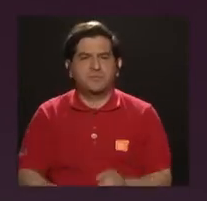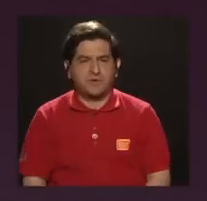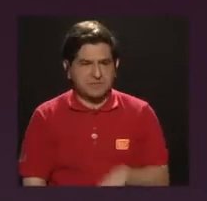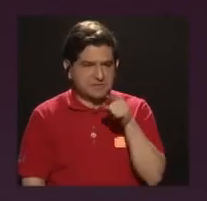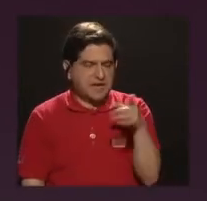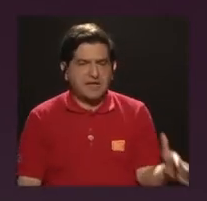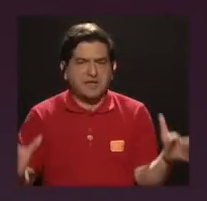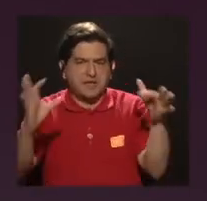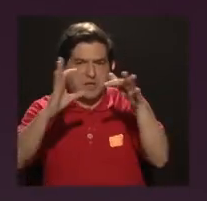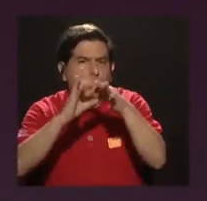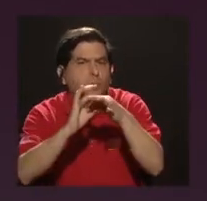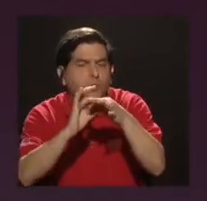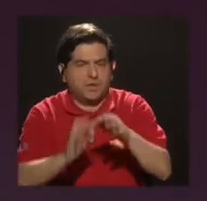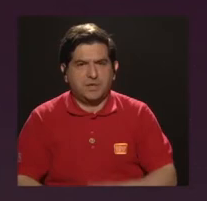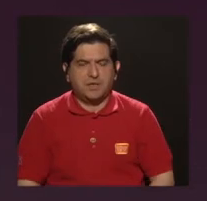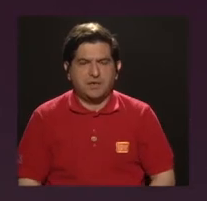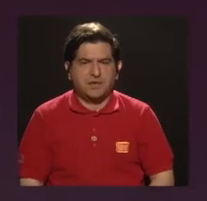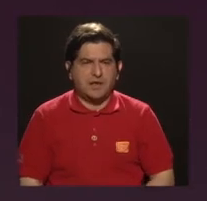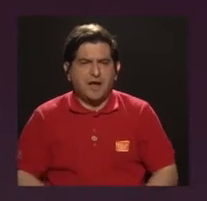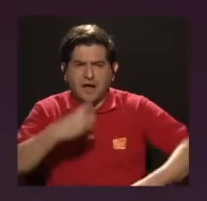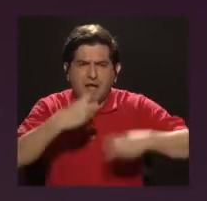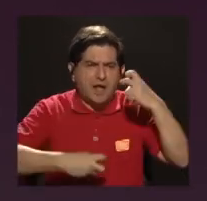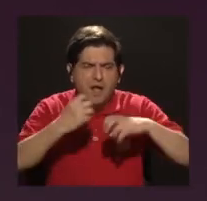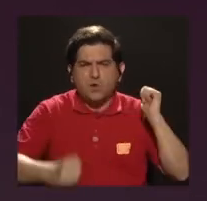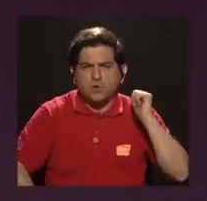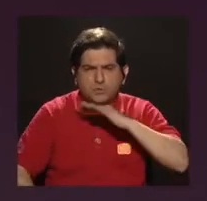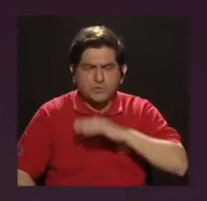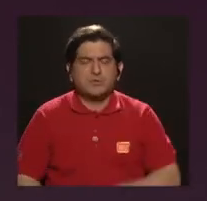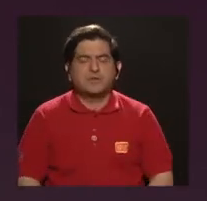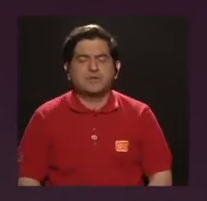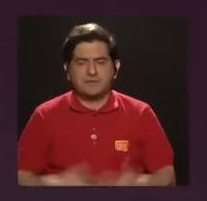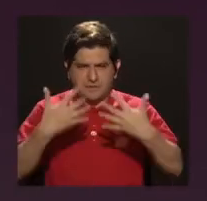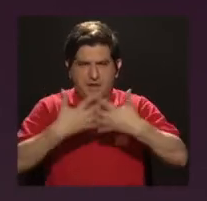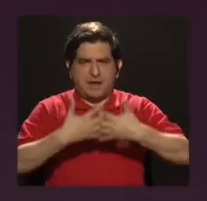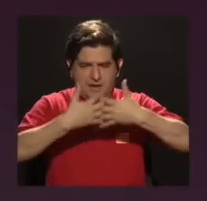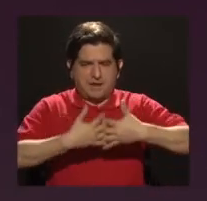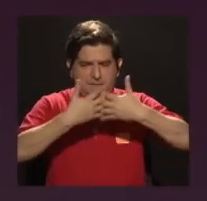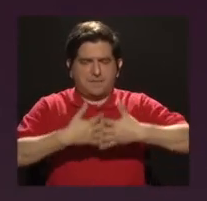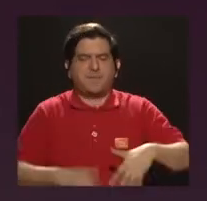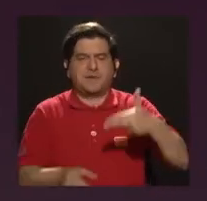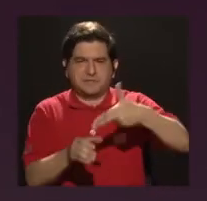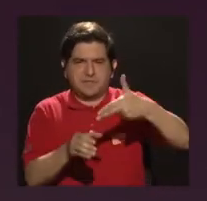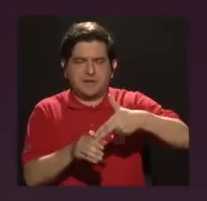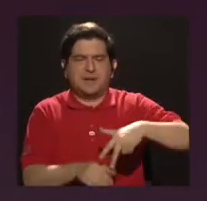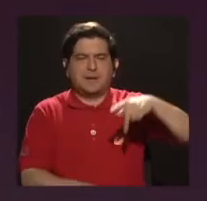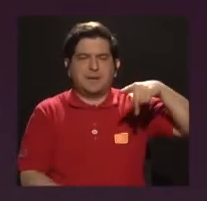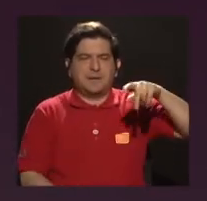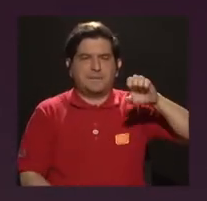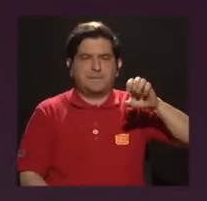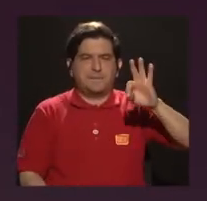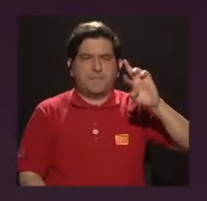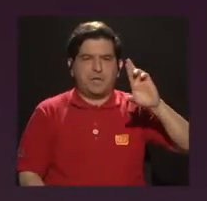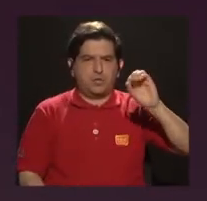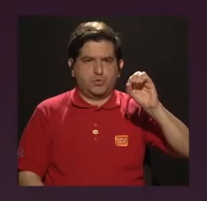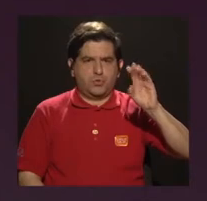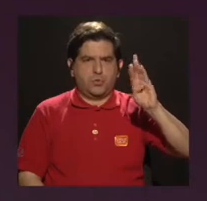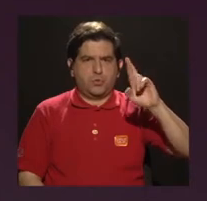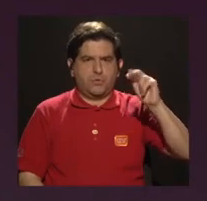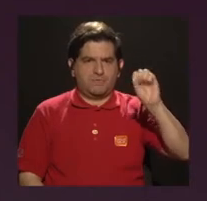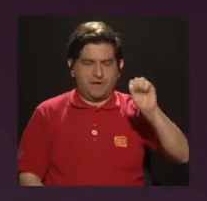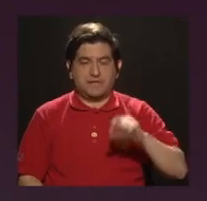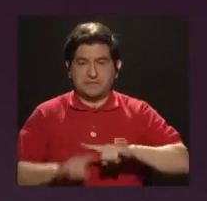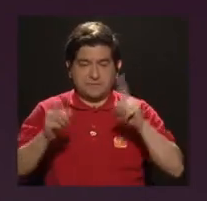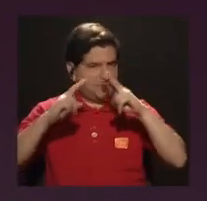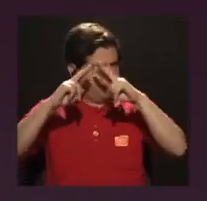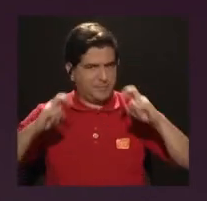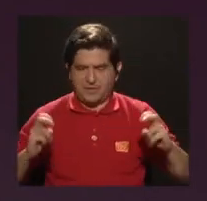de vincular a los escándalos de corrupción de petrobras sin embargo eso no ha sido motivo de análisis